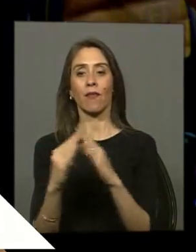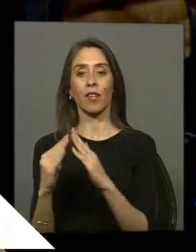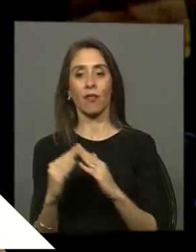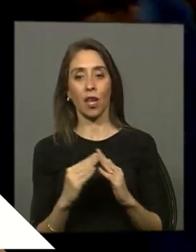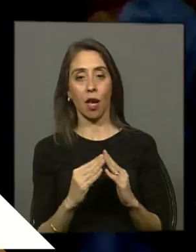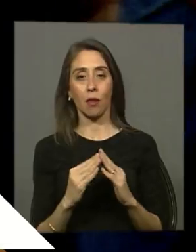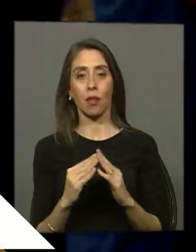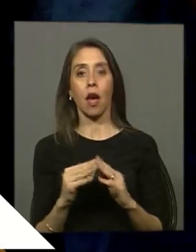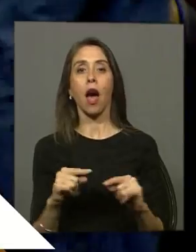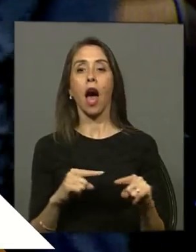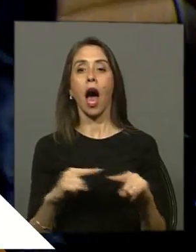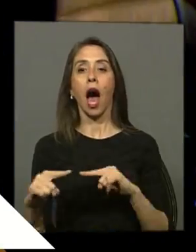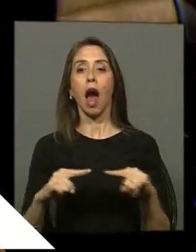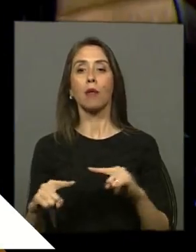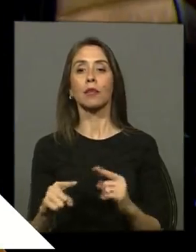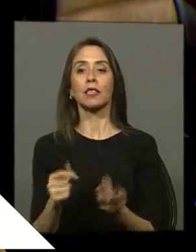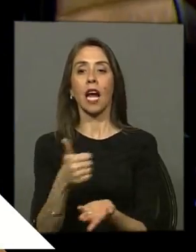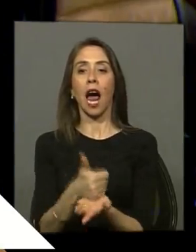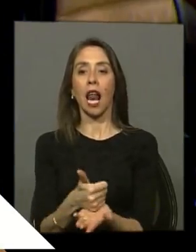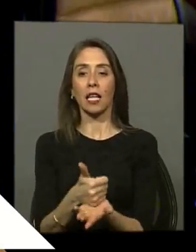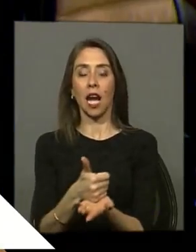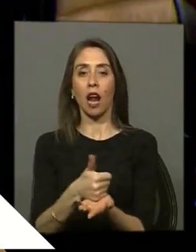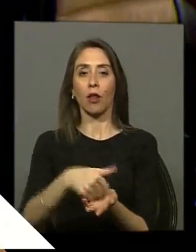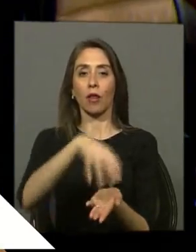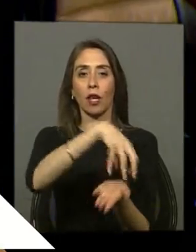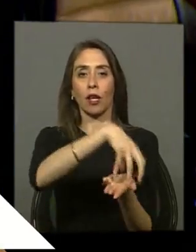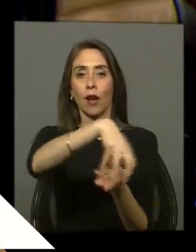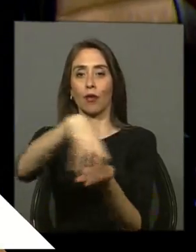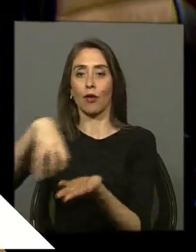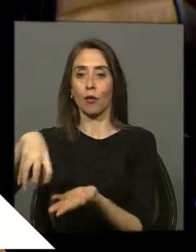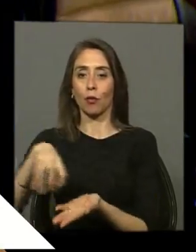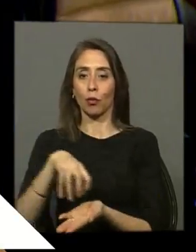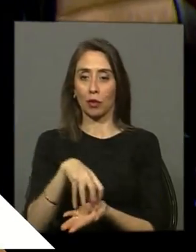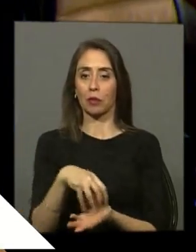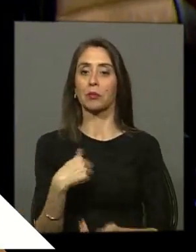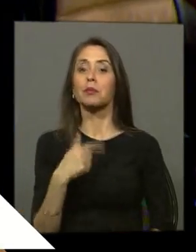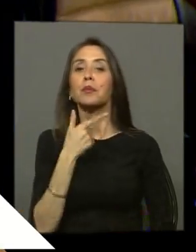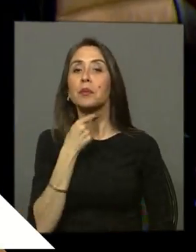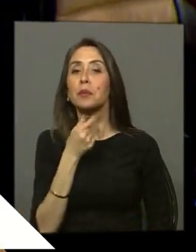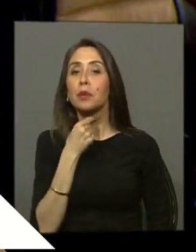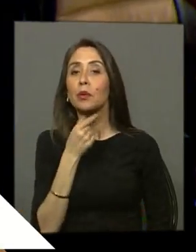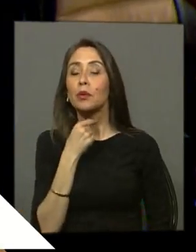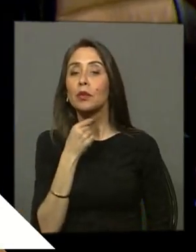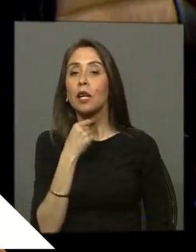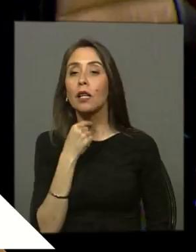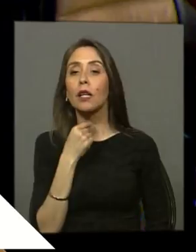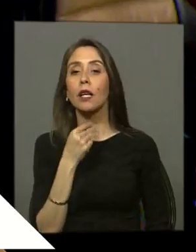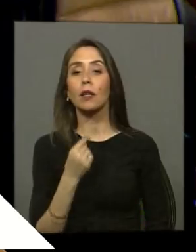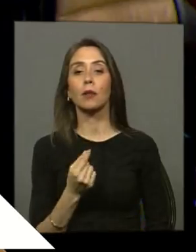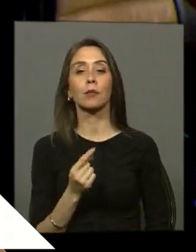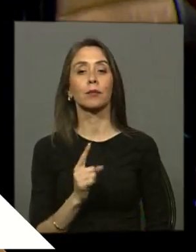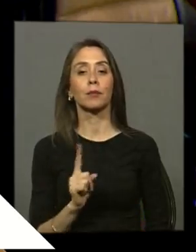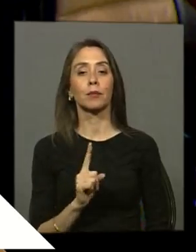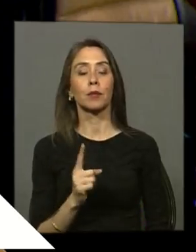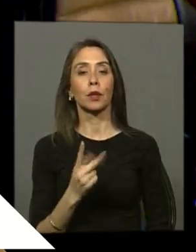bajo la administración de los alcaldes de las zonas urbanas de las comunas respectivas y me gustaría que esto no siguiera entorpeciendo